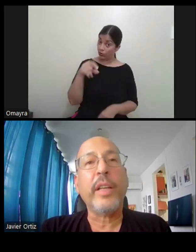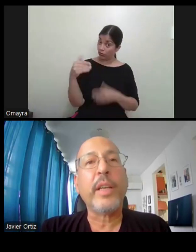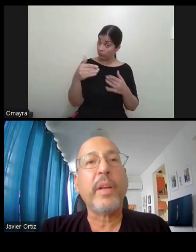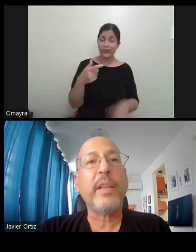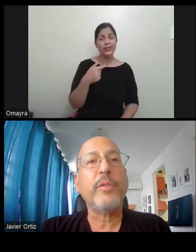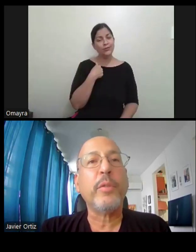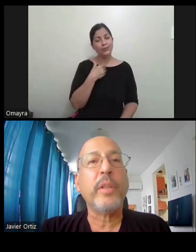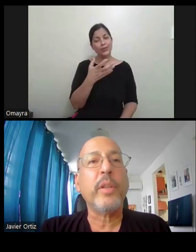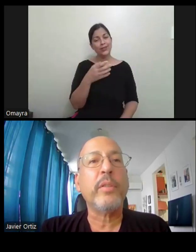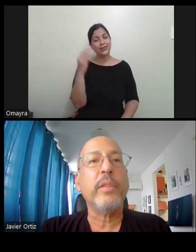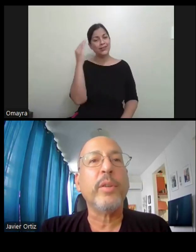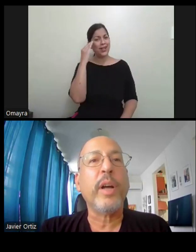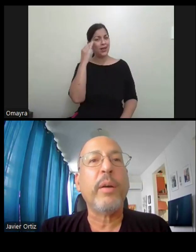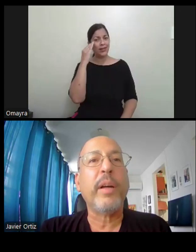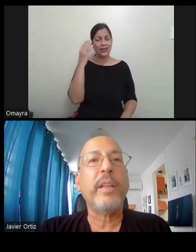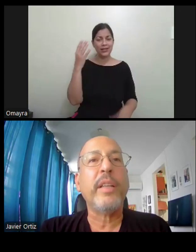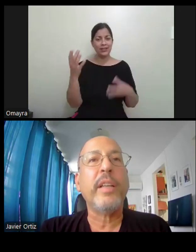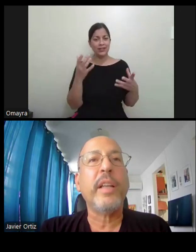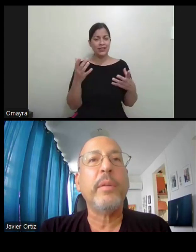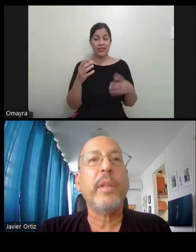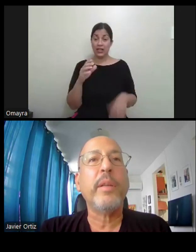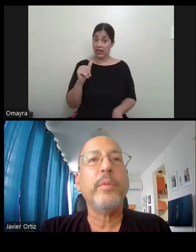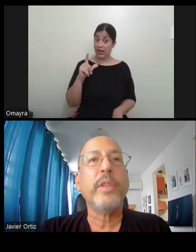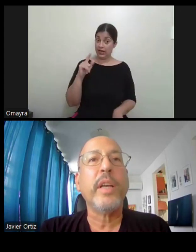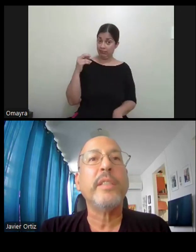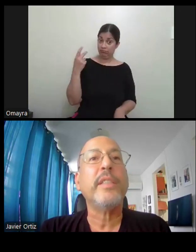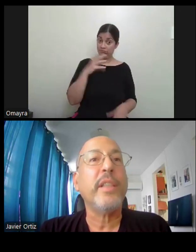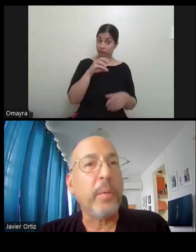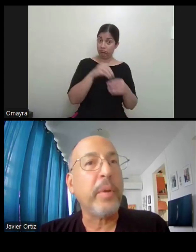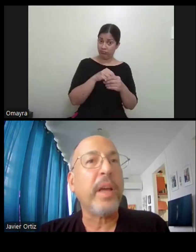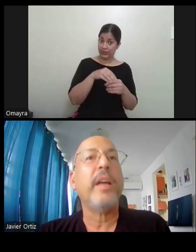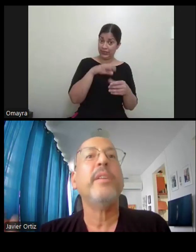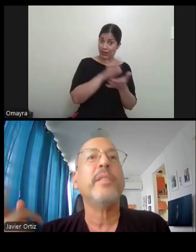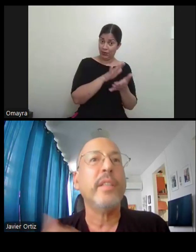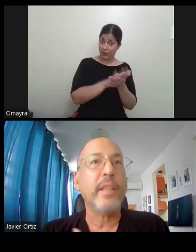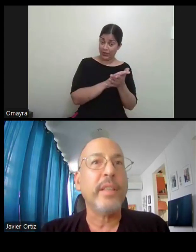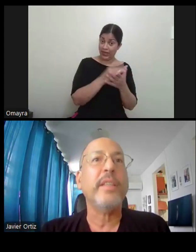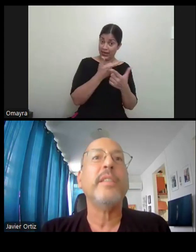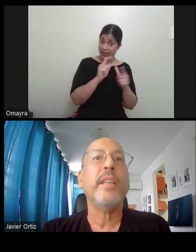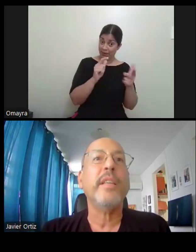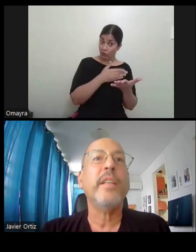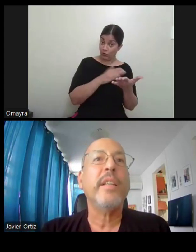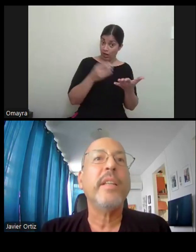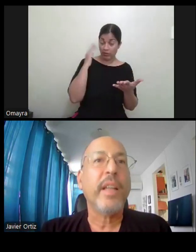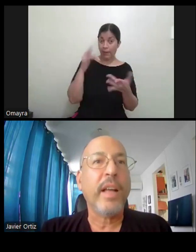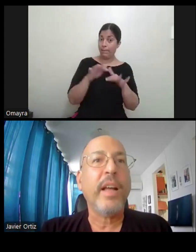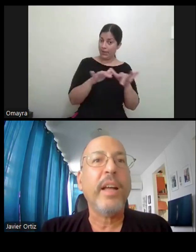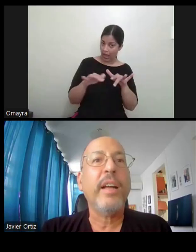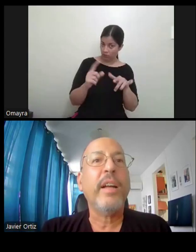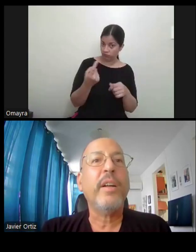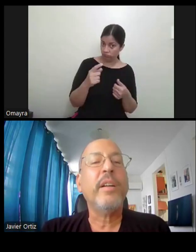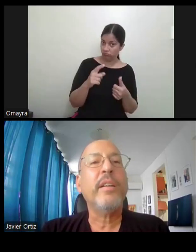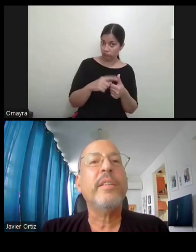saber quién tocaba Anilín en la Libre de Música y si siguió piano. Piano es uno, ¿verdad? Me imagino. Ajá.